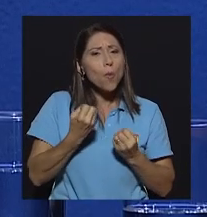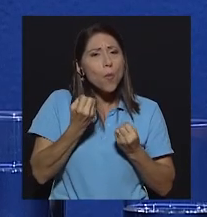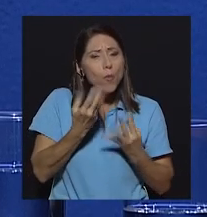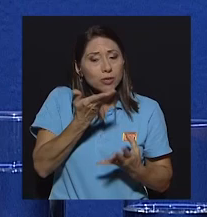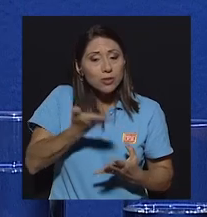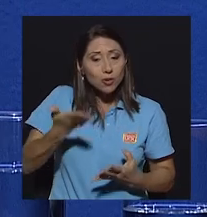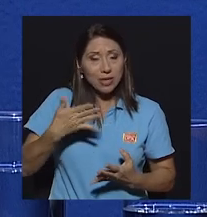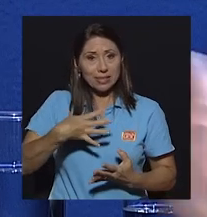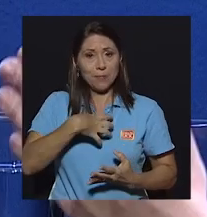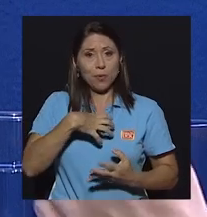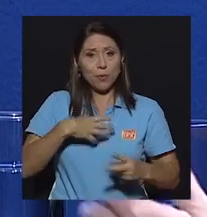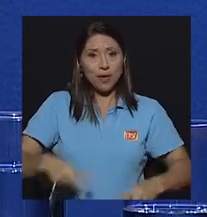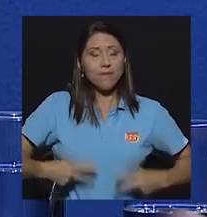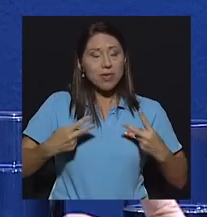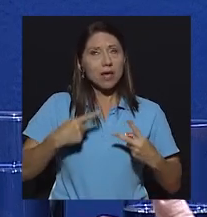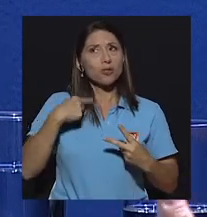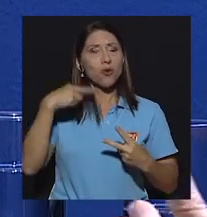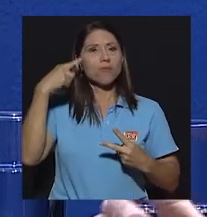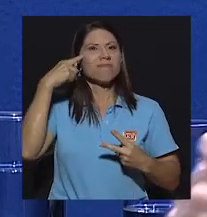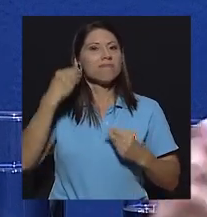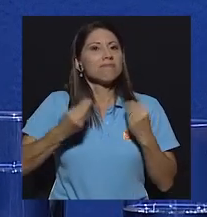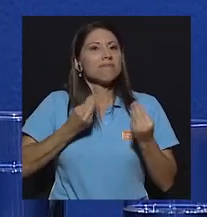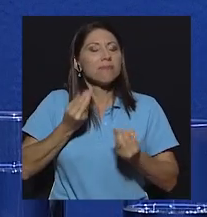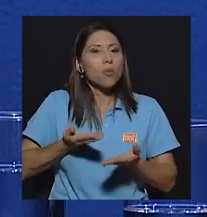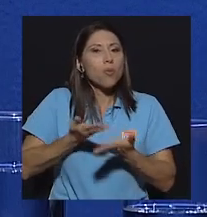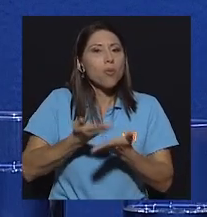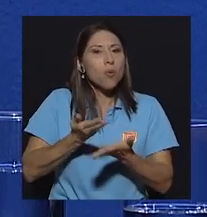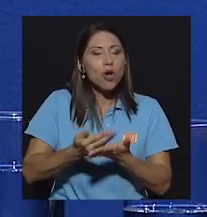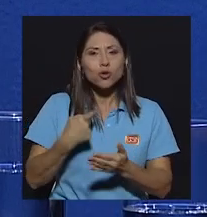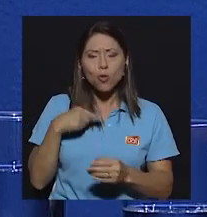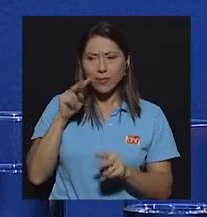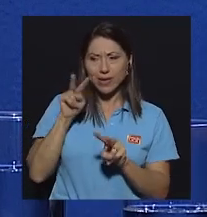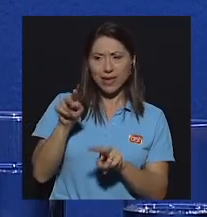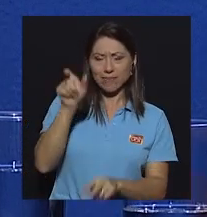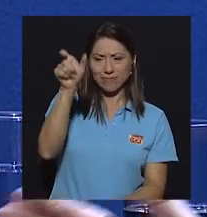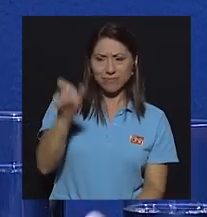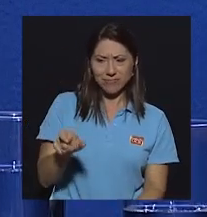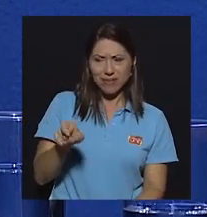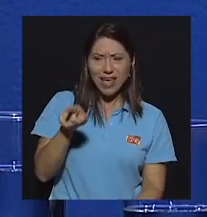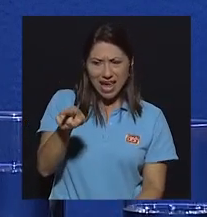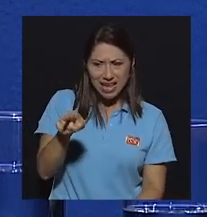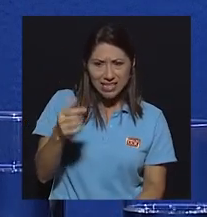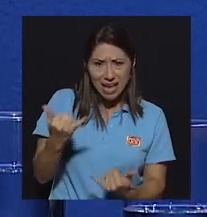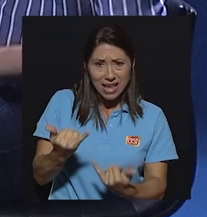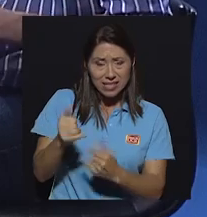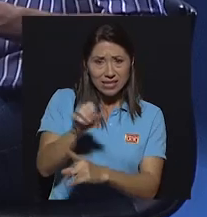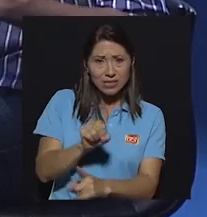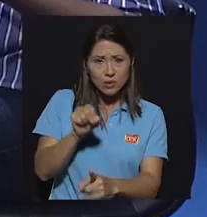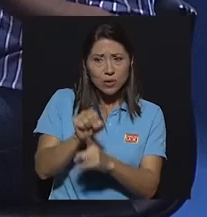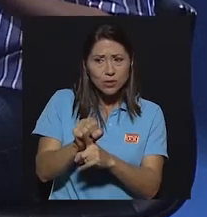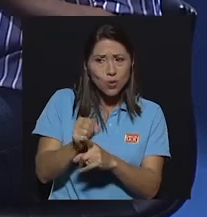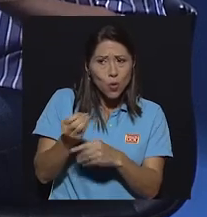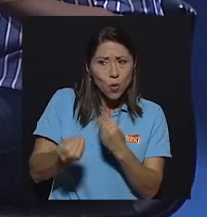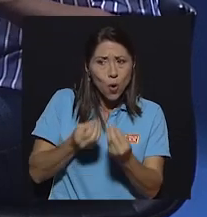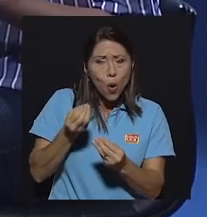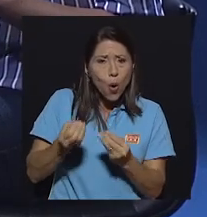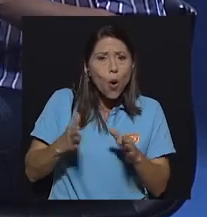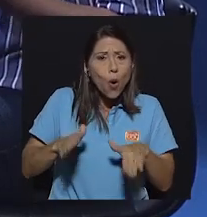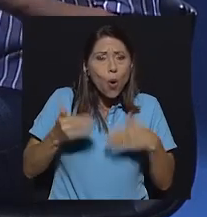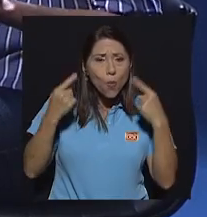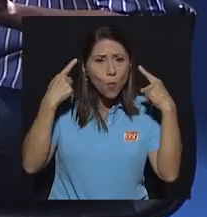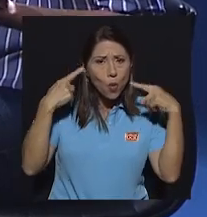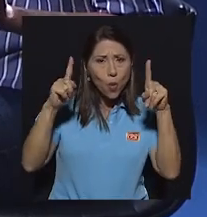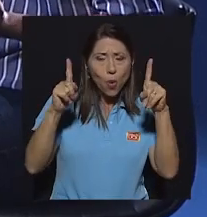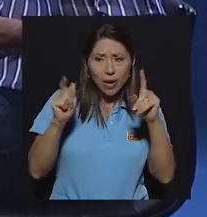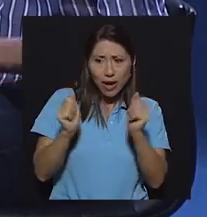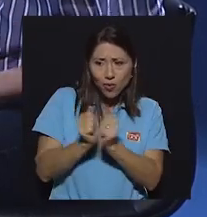y logra sobrepasar casi lo que le está sucediendo, no de una manera física, sino en otros aspectos, espiritual